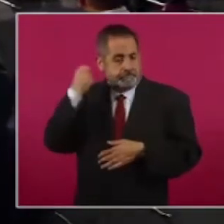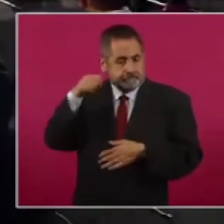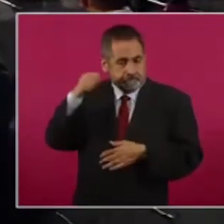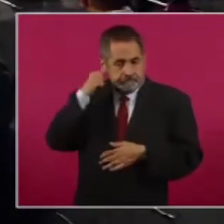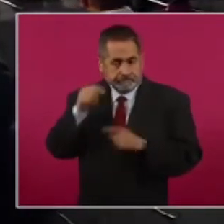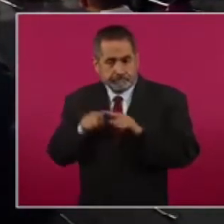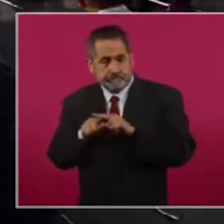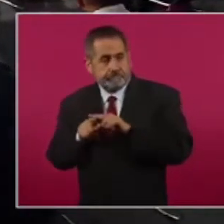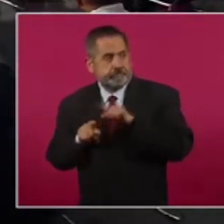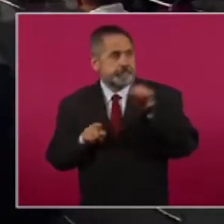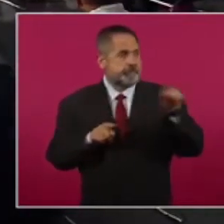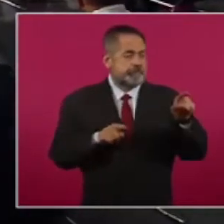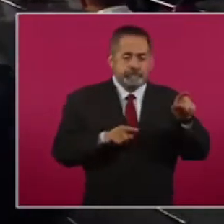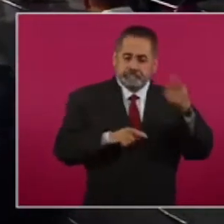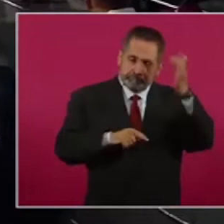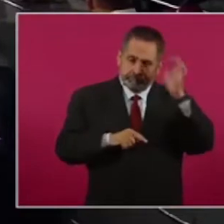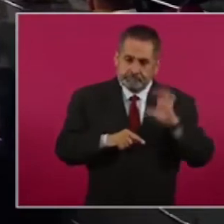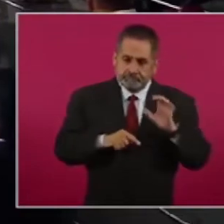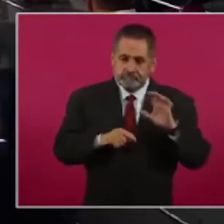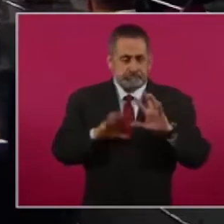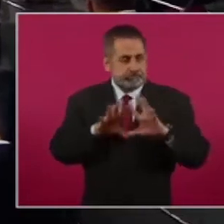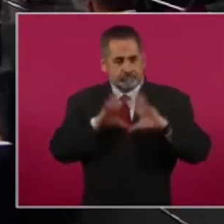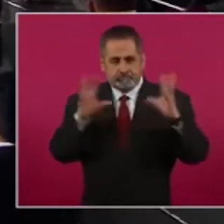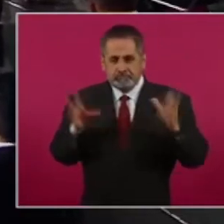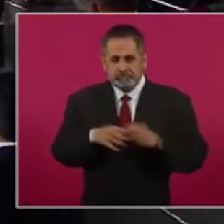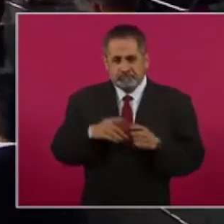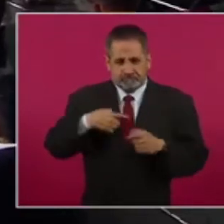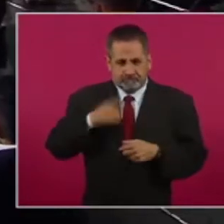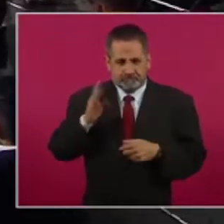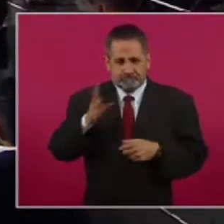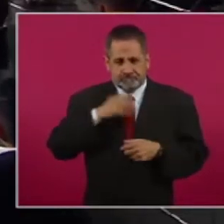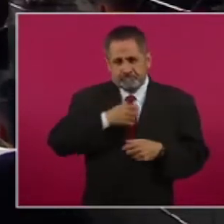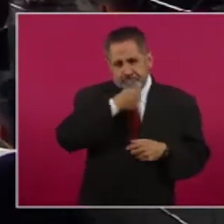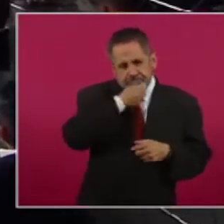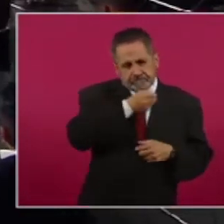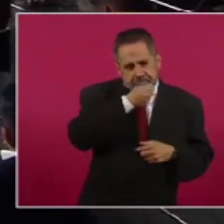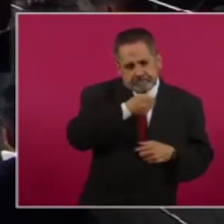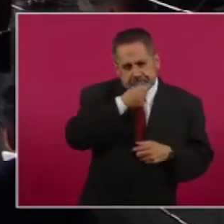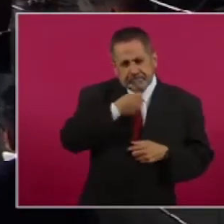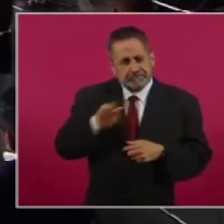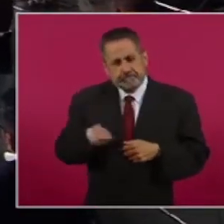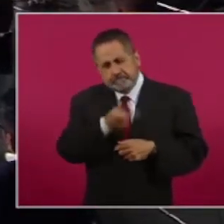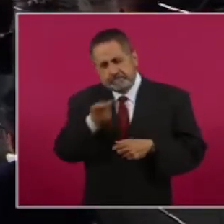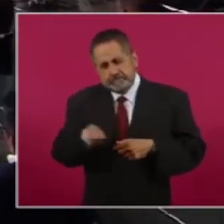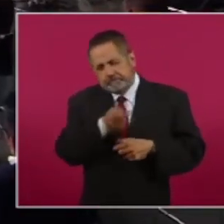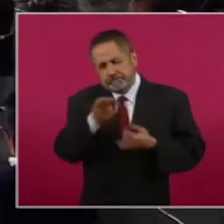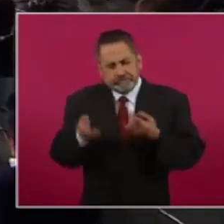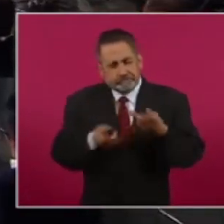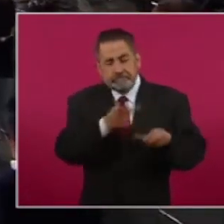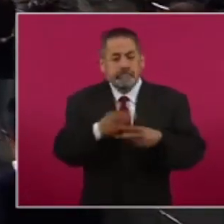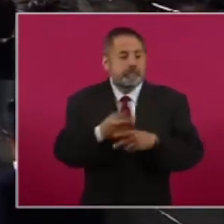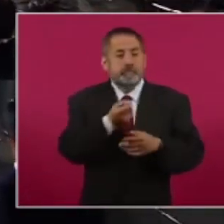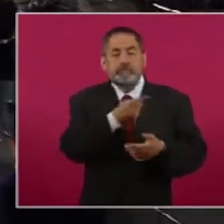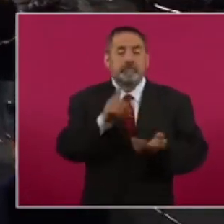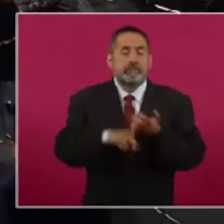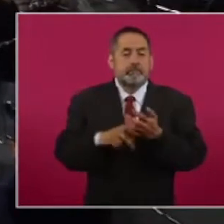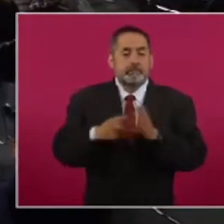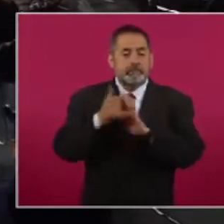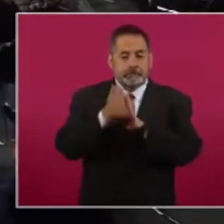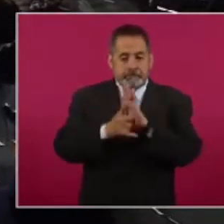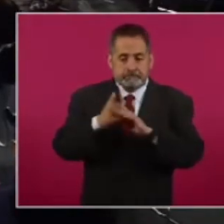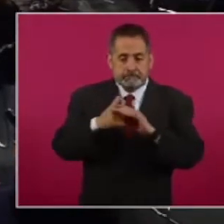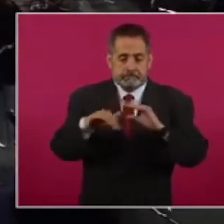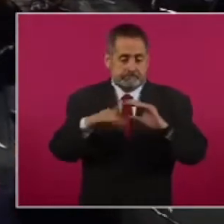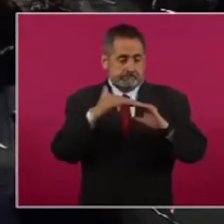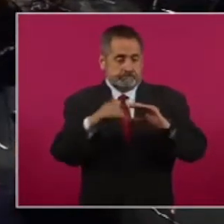hasta Culiacán, por ejemplo, o sea, hasta el norte del país. O sea, de verdad he indagado con muchos, incluso muchos de ellos han conectado a mi canal de YouTube para dar